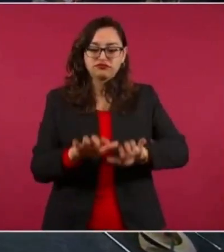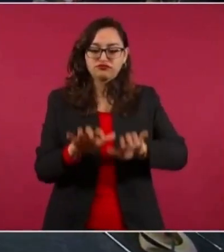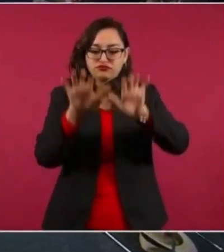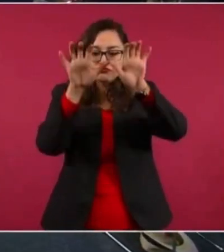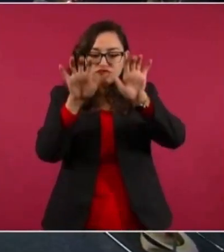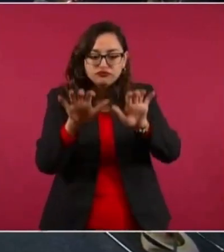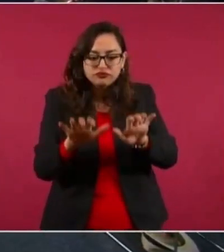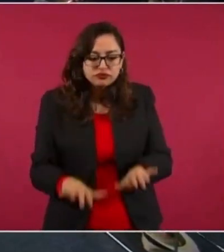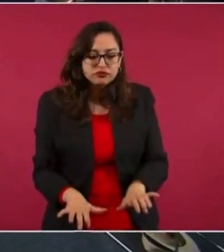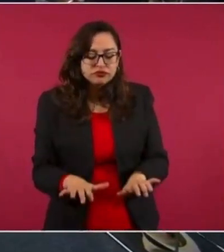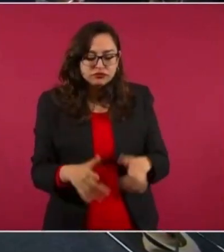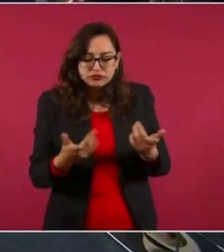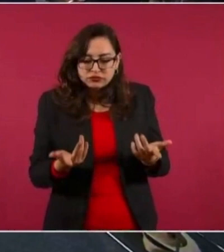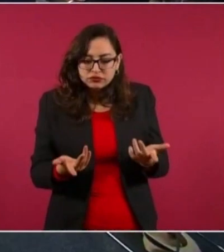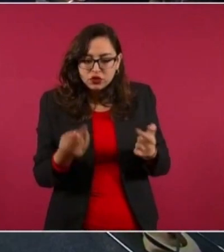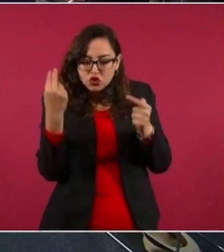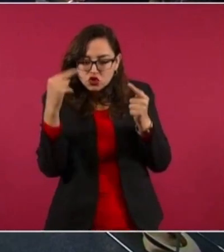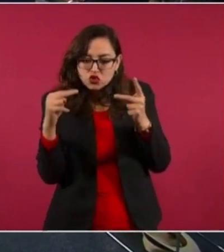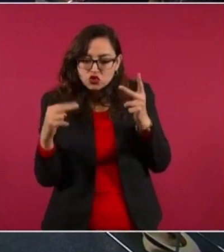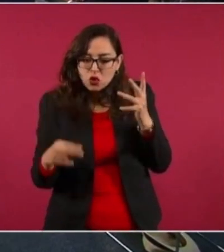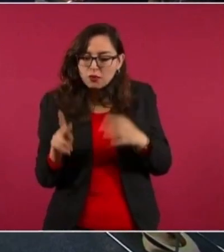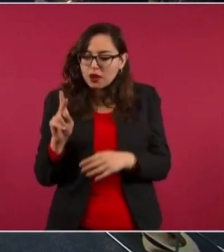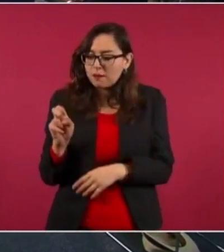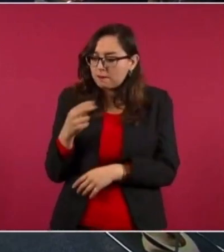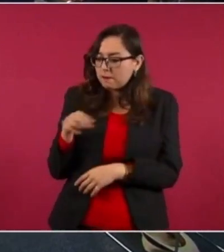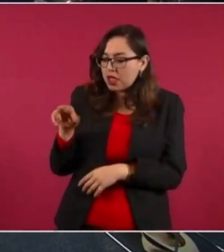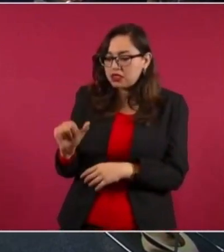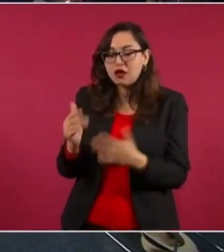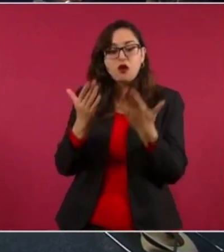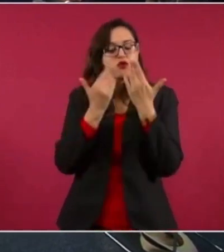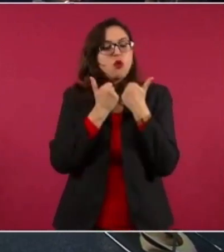no aparece como responsable Peña,